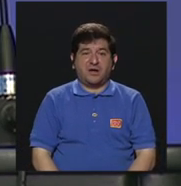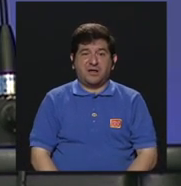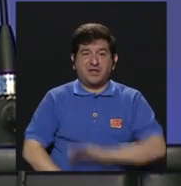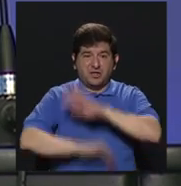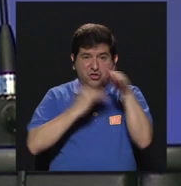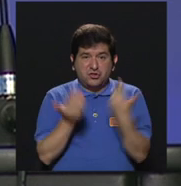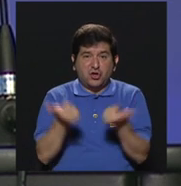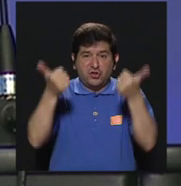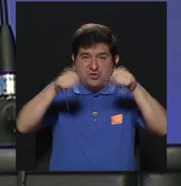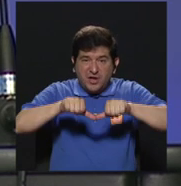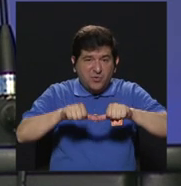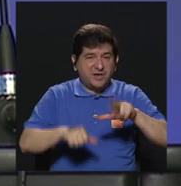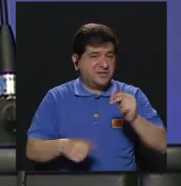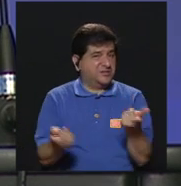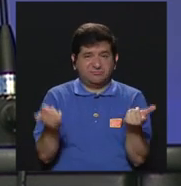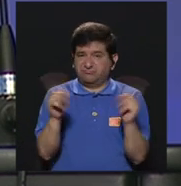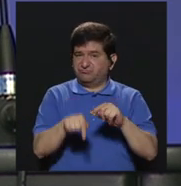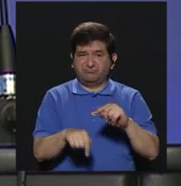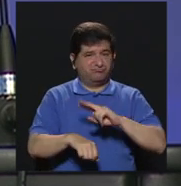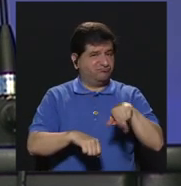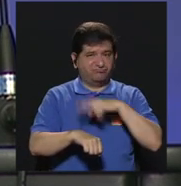unanimidad es tan poco frecuente.